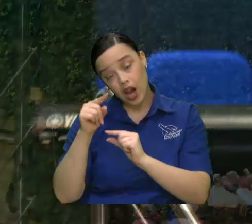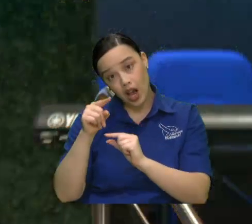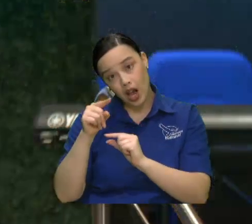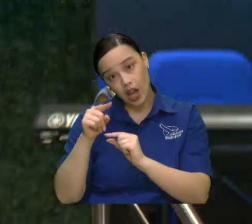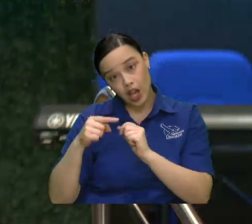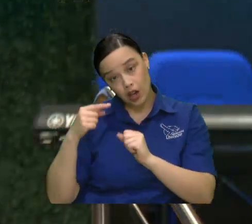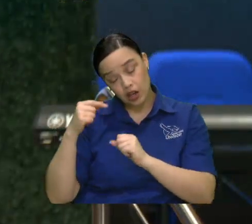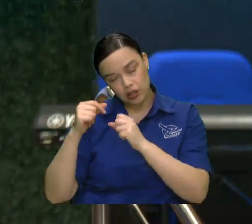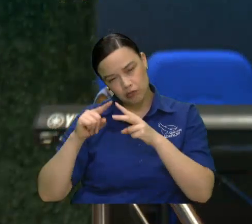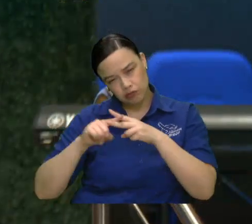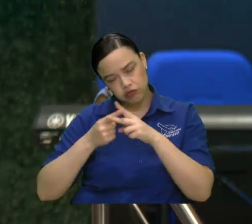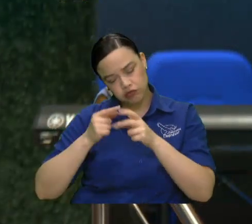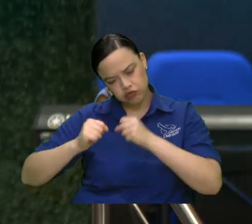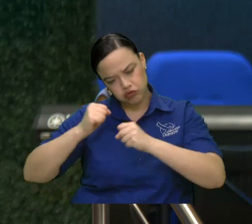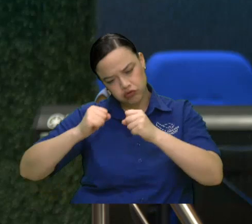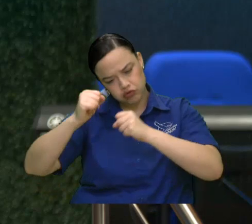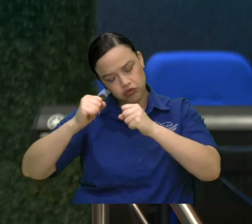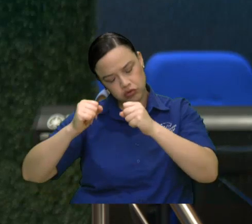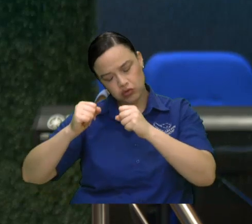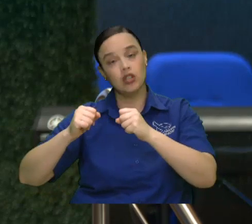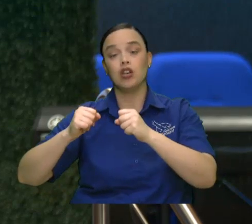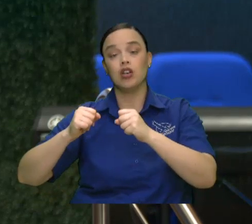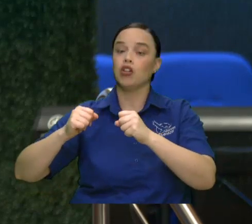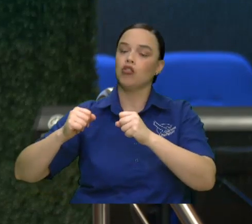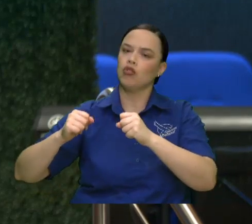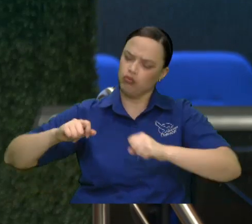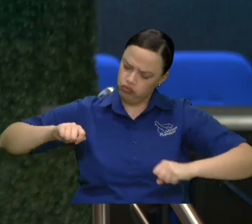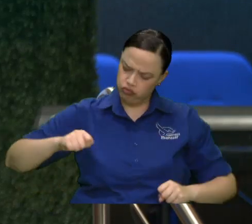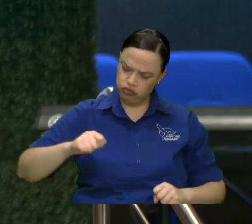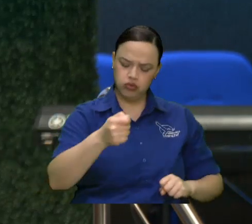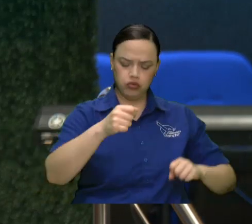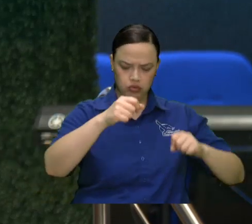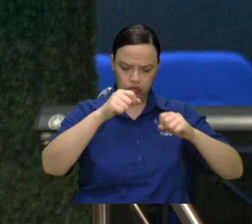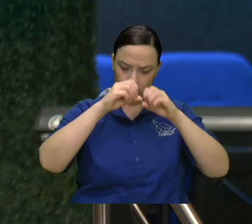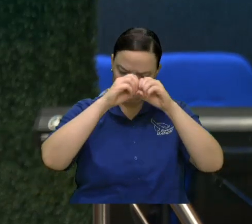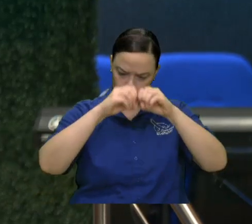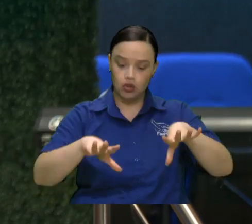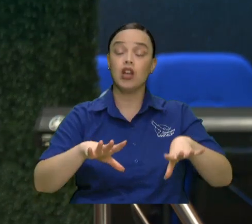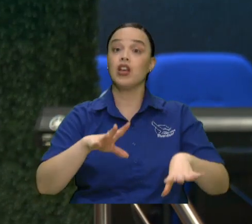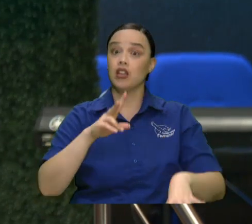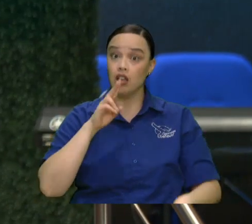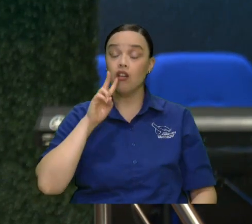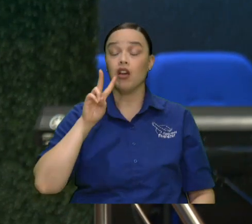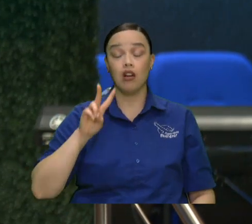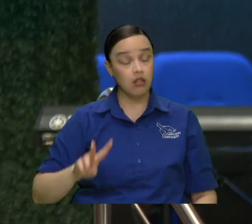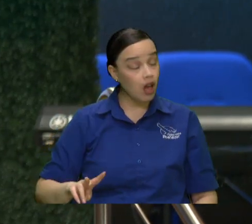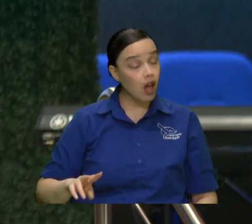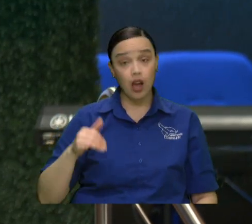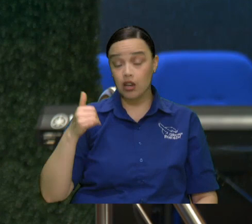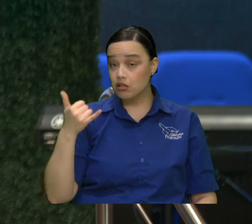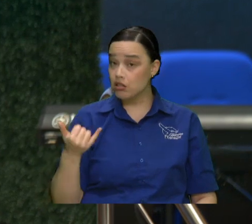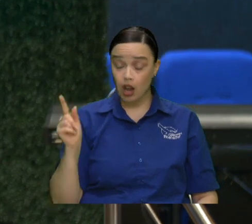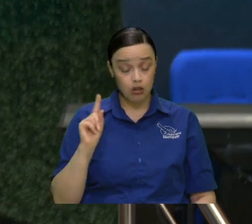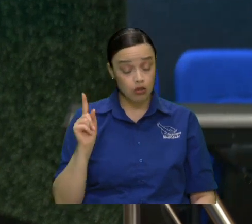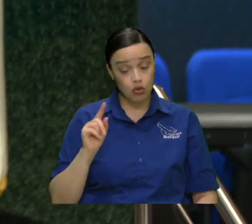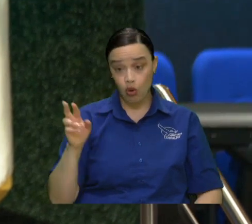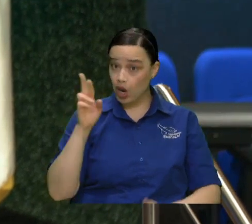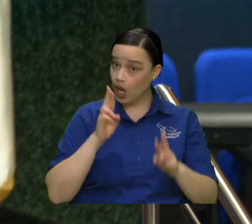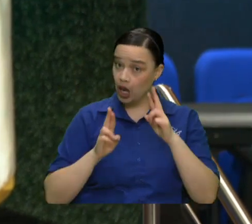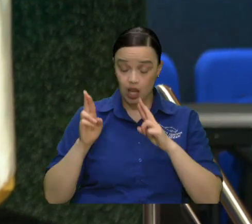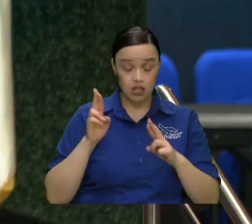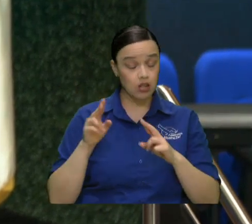alcanzó hermano y lo voy a atravesar y lo termino y sabe que en serio ya no regresan porque mire